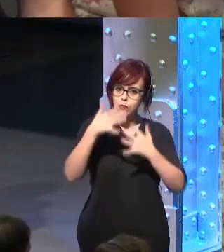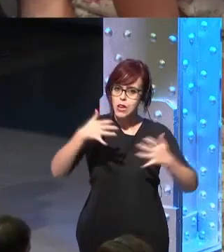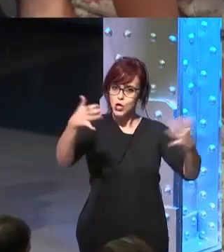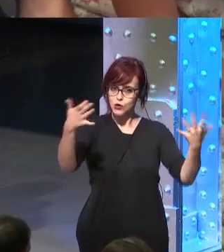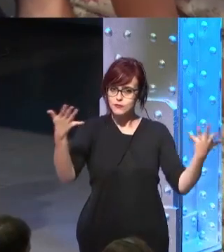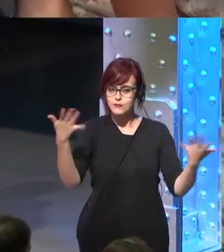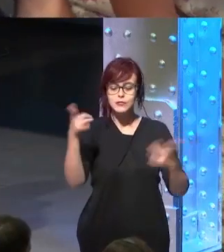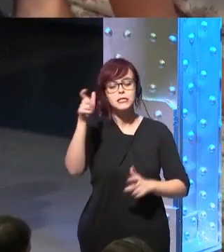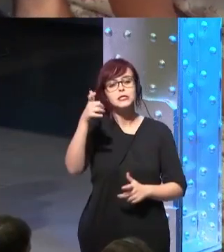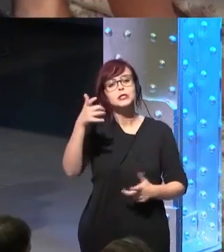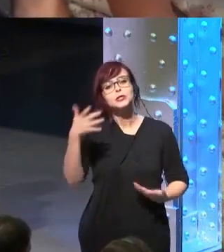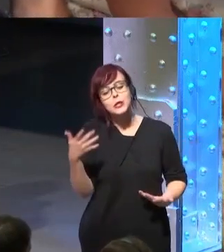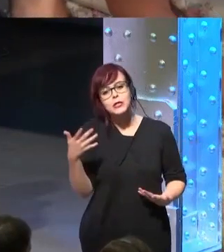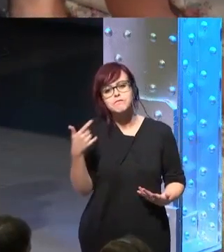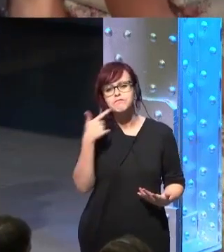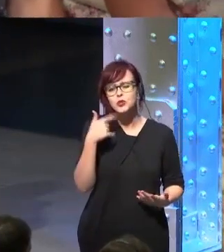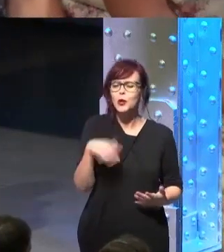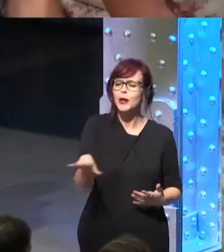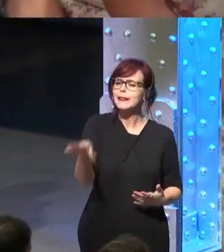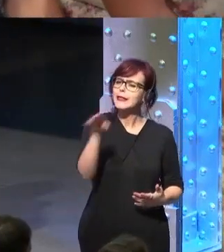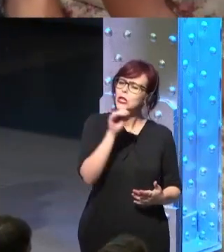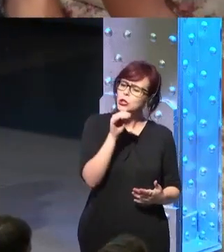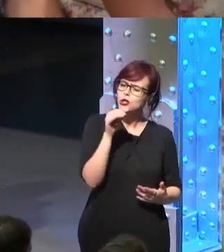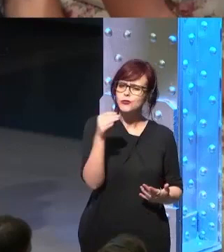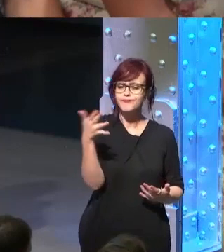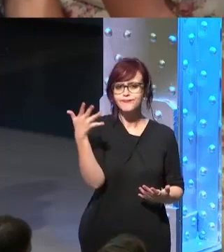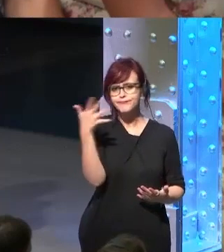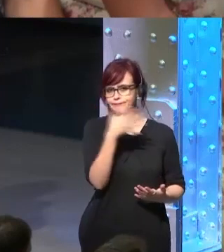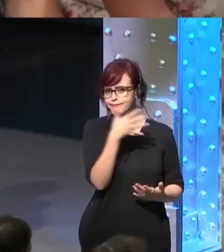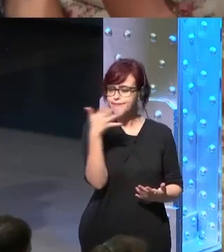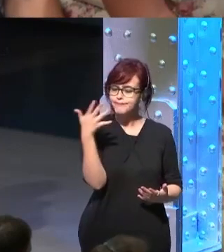explicas? No entiendo del todo cómo puede ser